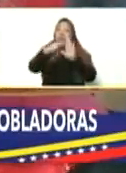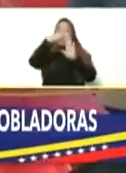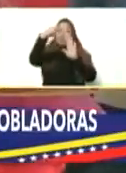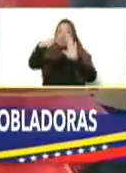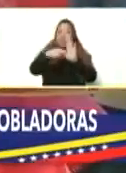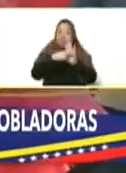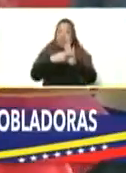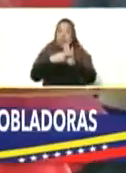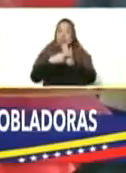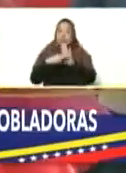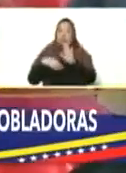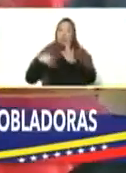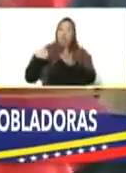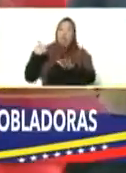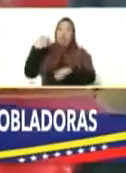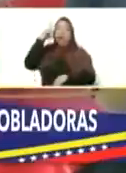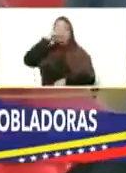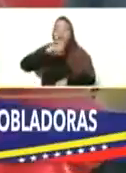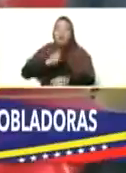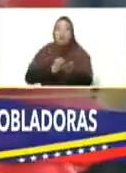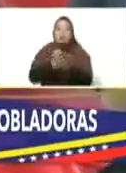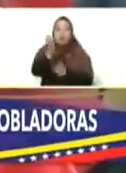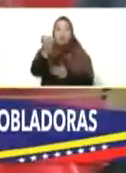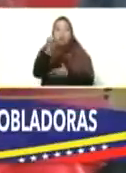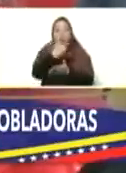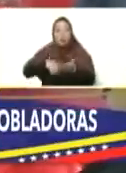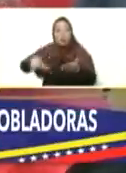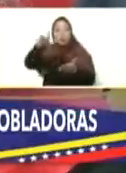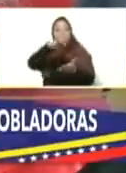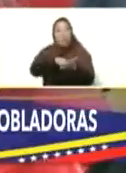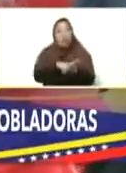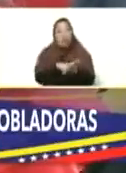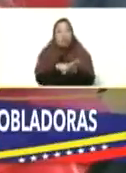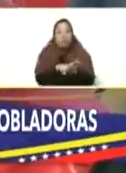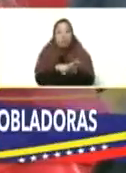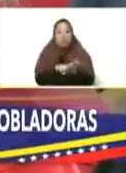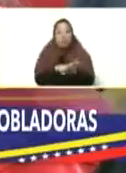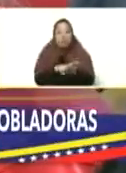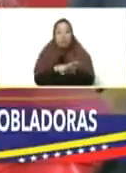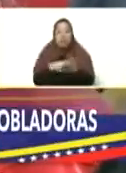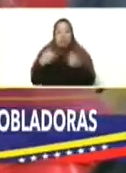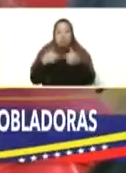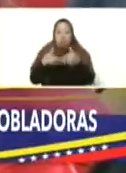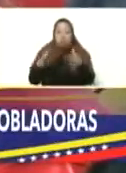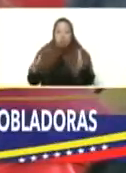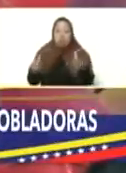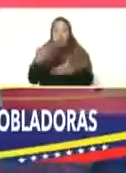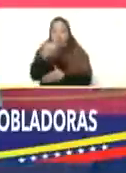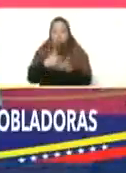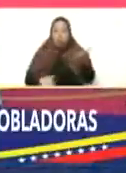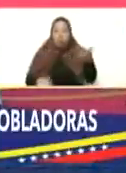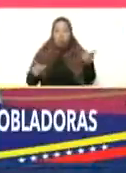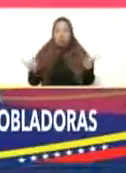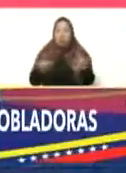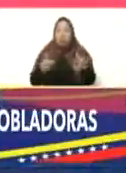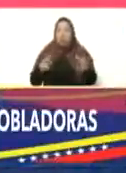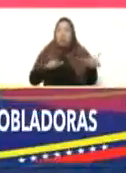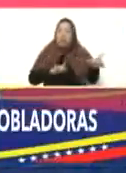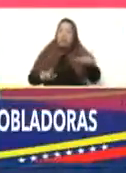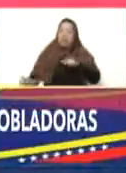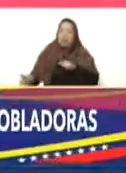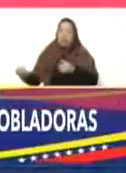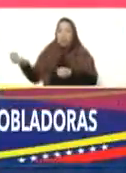eternizando no se redactan no se aprueban y publicarlo en gaceta oficial y que sea